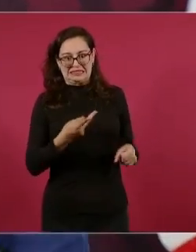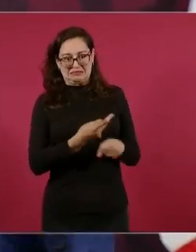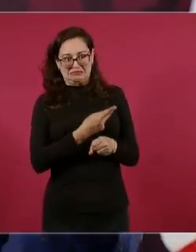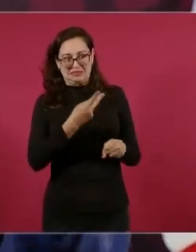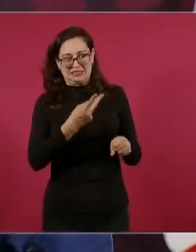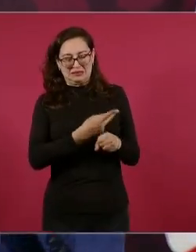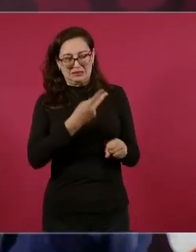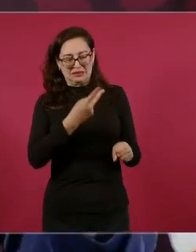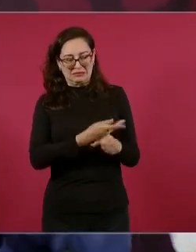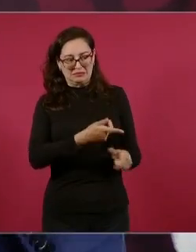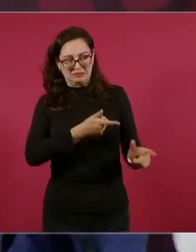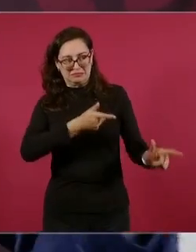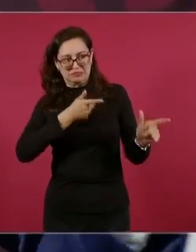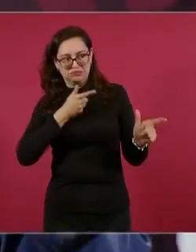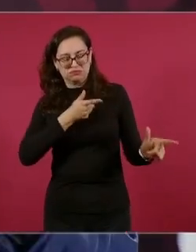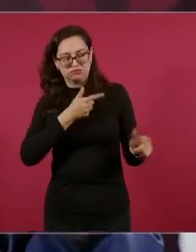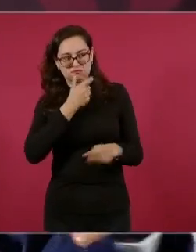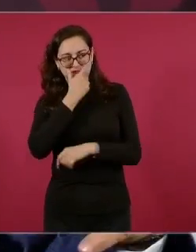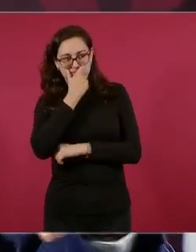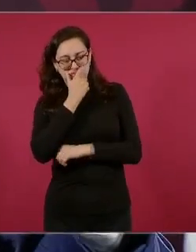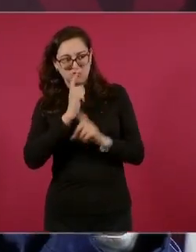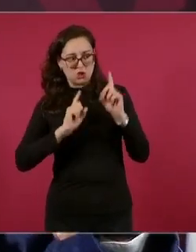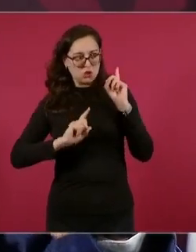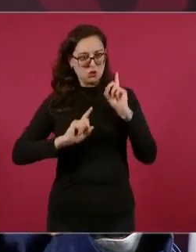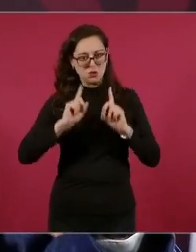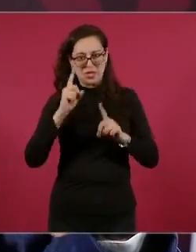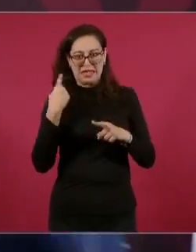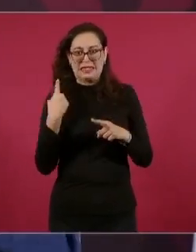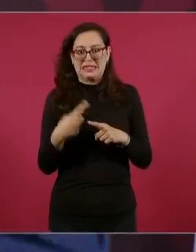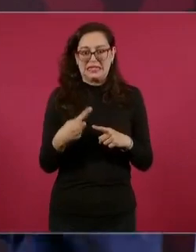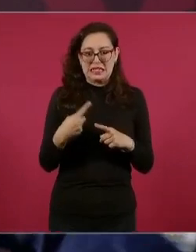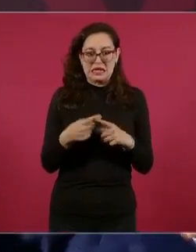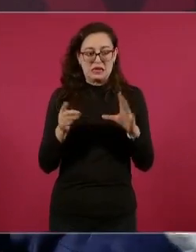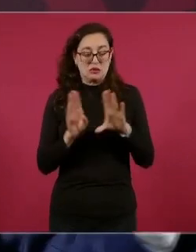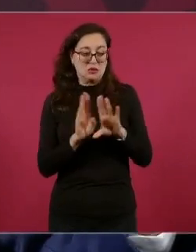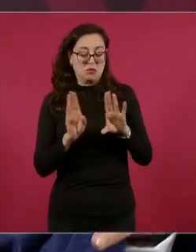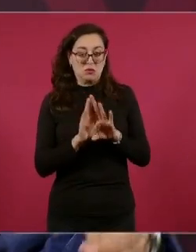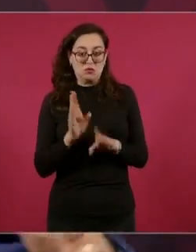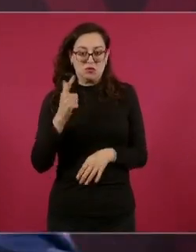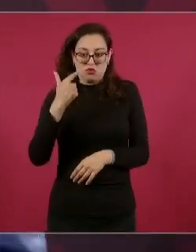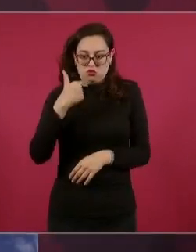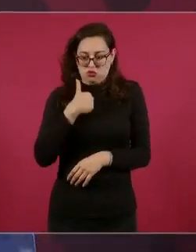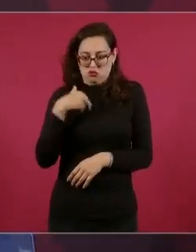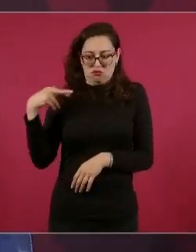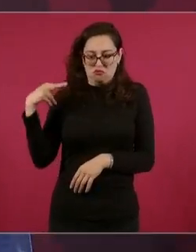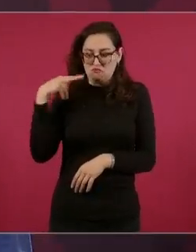a ciencia cierta lo que había sucedido, le puse